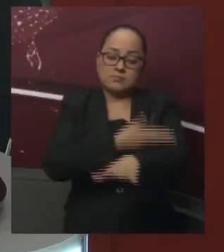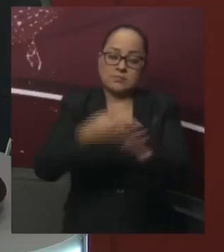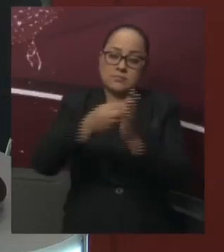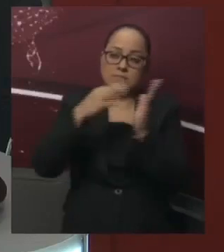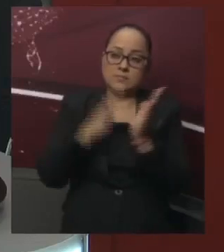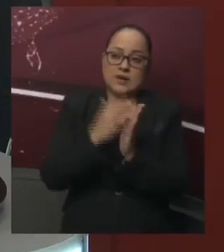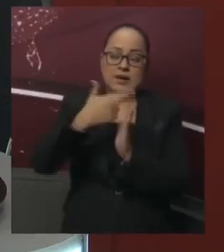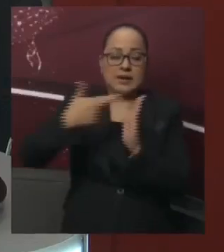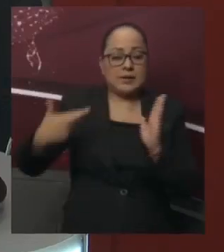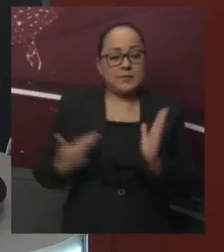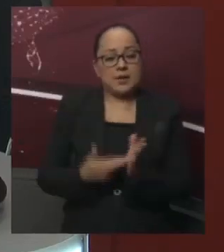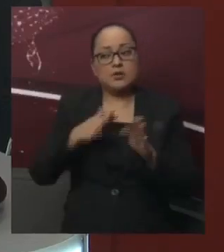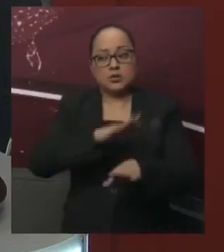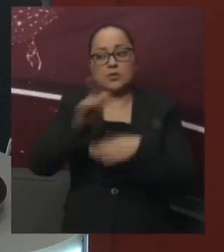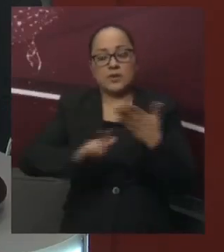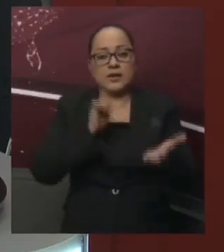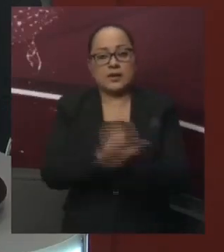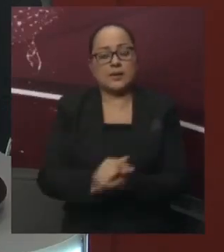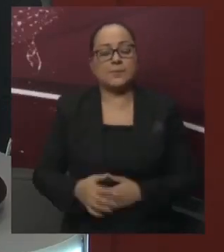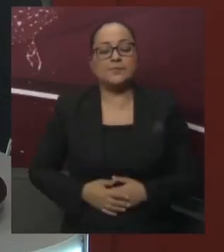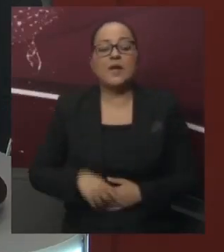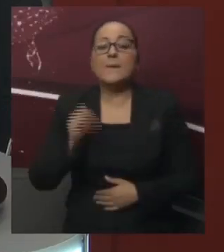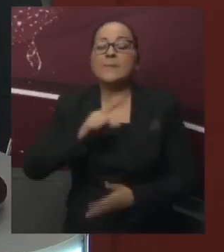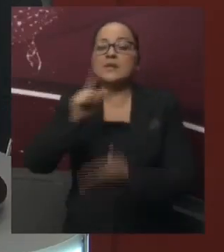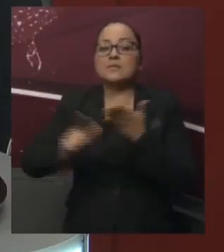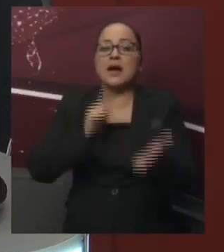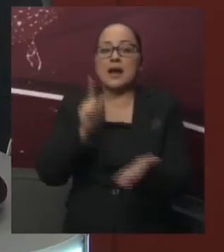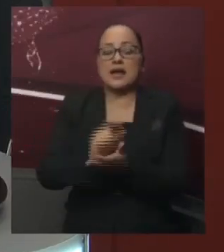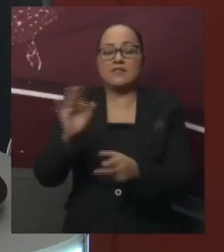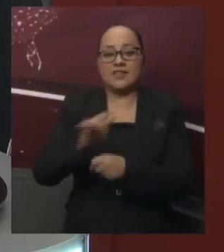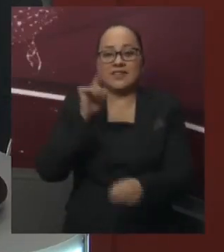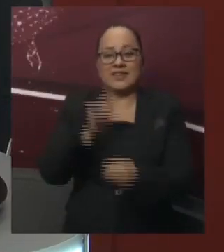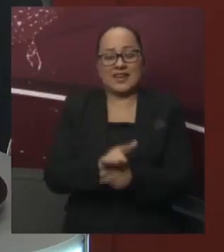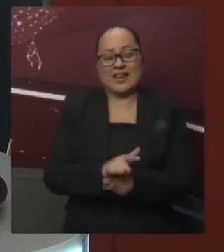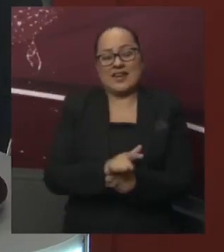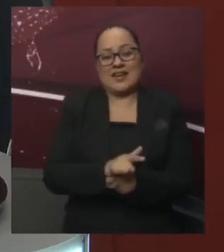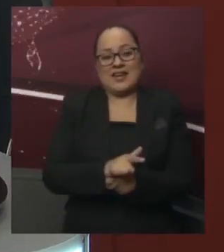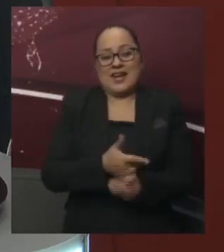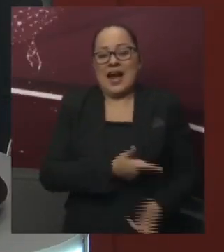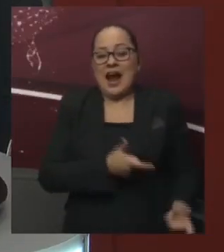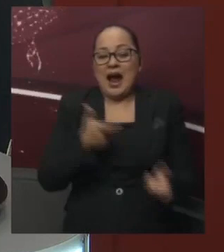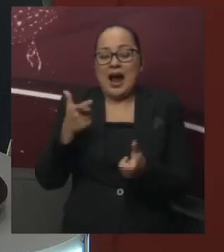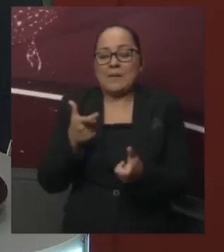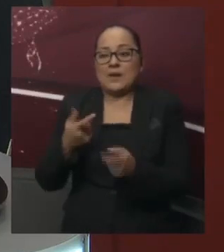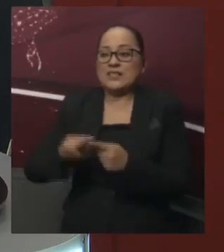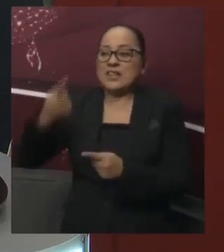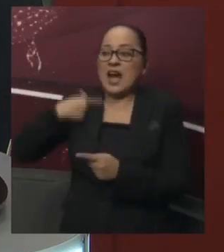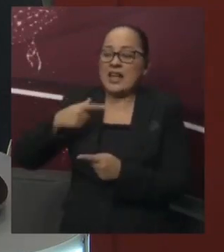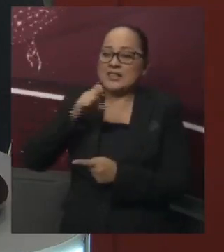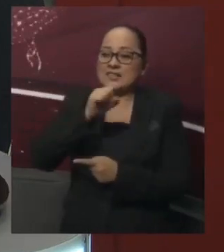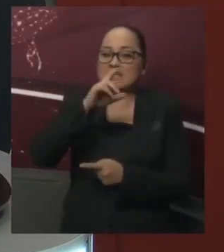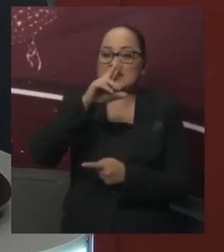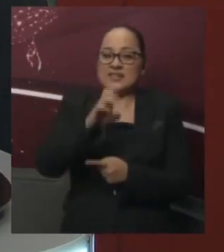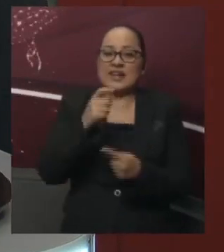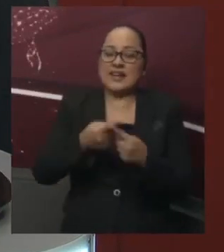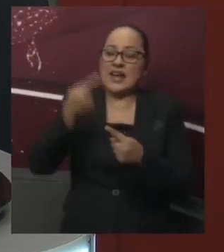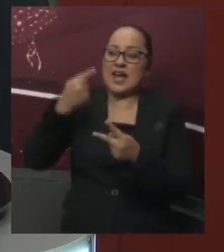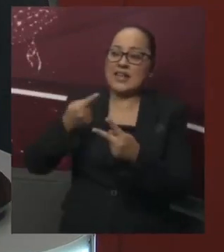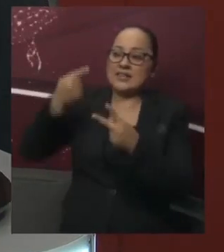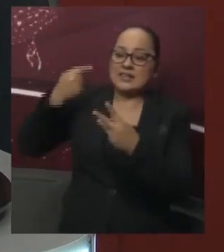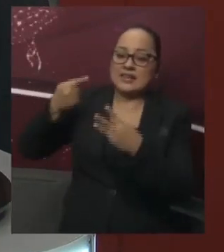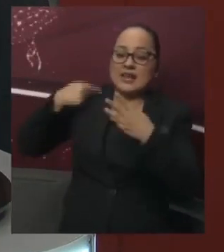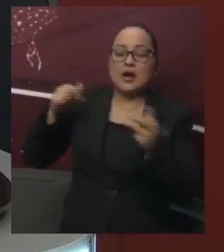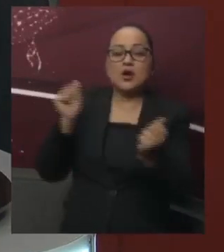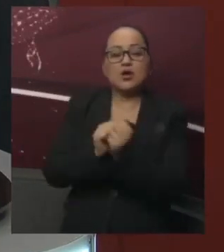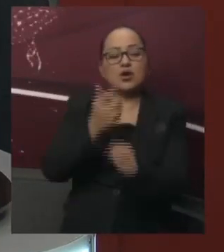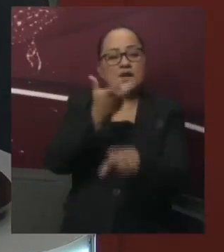En esta ley federal de armas de fuego y explosivos, recuerdo siempre no solo al canciller Ebrard, sino al menos 3 cancilleres atrás, siempre dialogando con